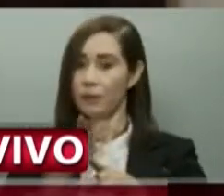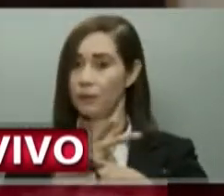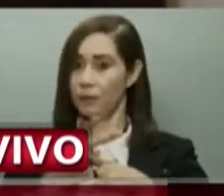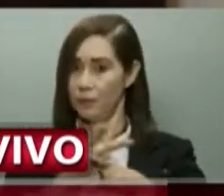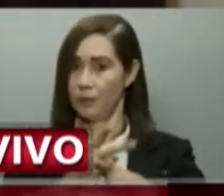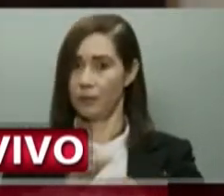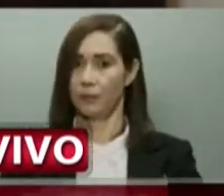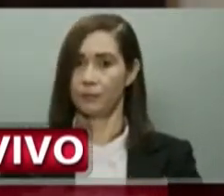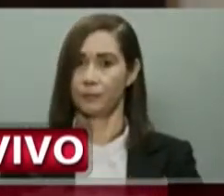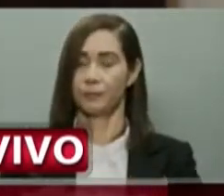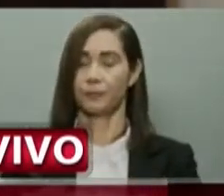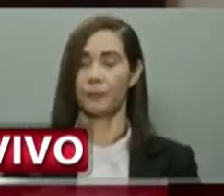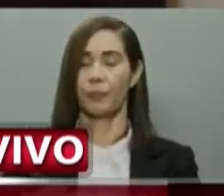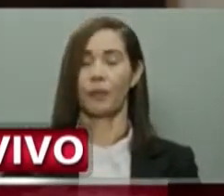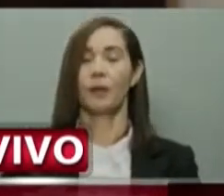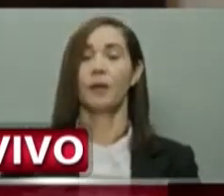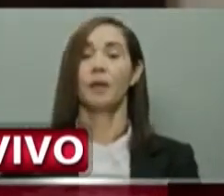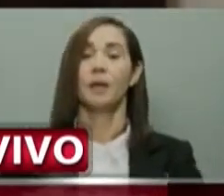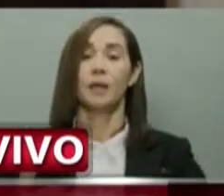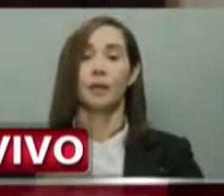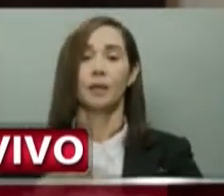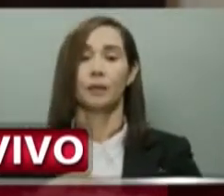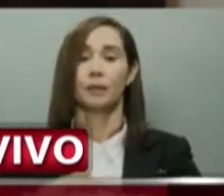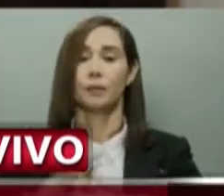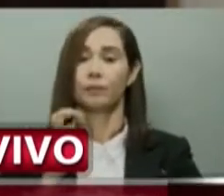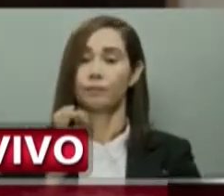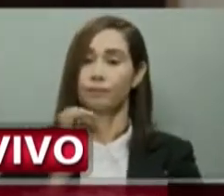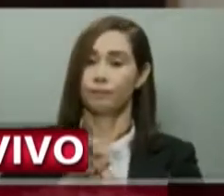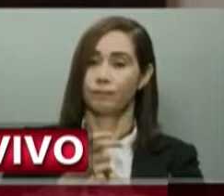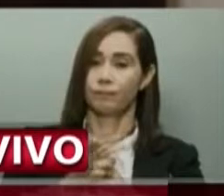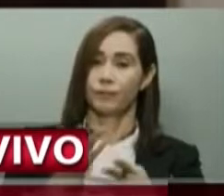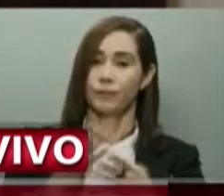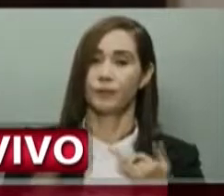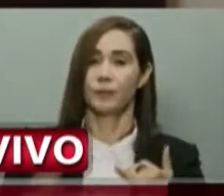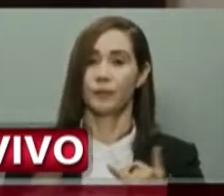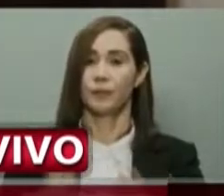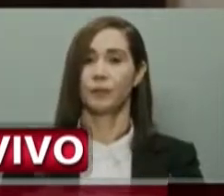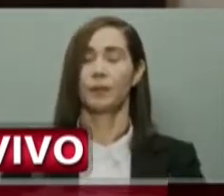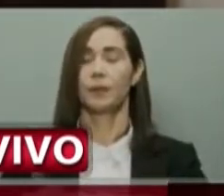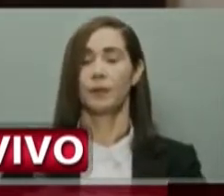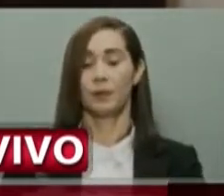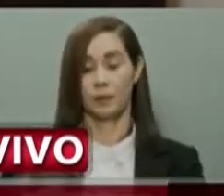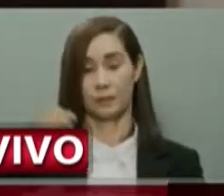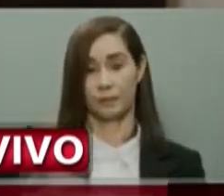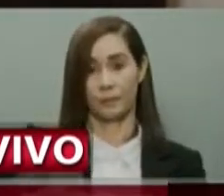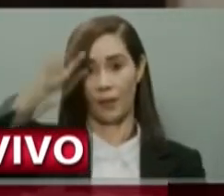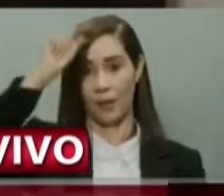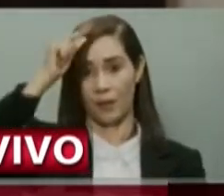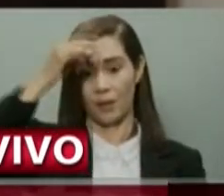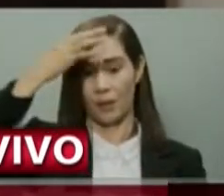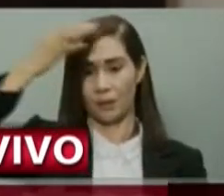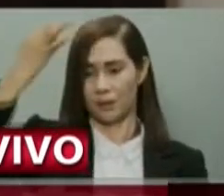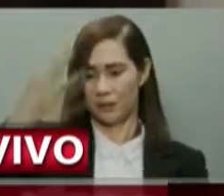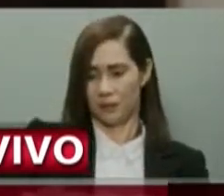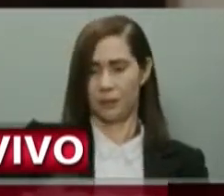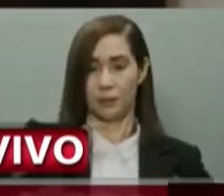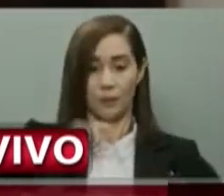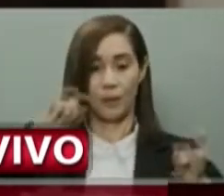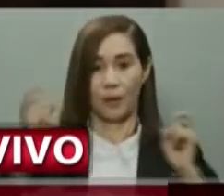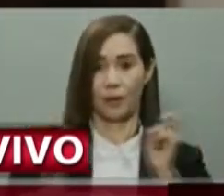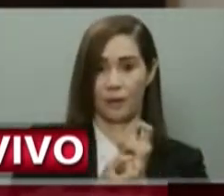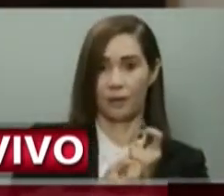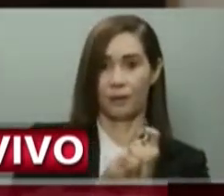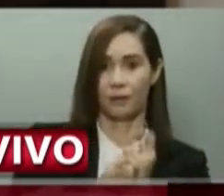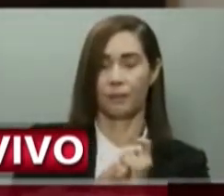seguridad en unos momentos tan complejos. Aquí hay un gobierno decidido a cambiarlo